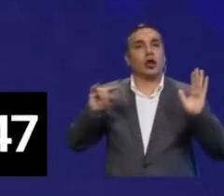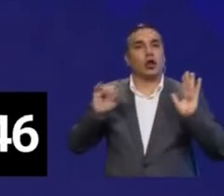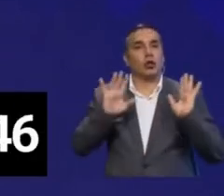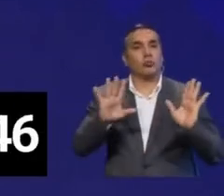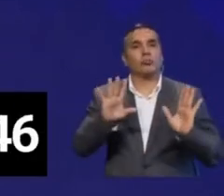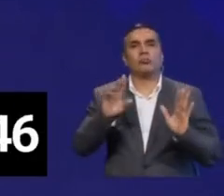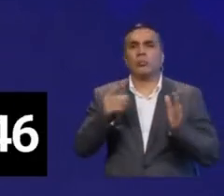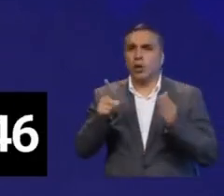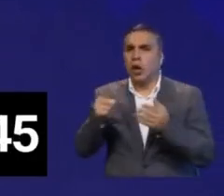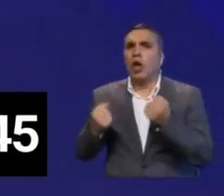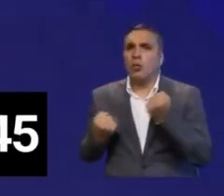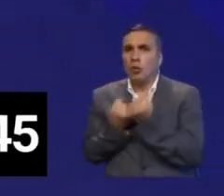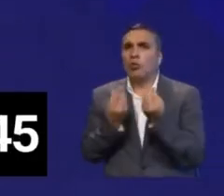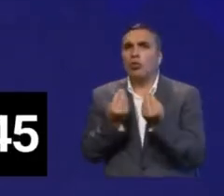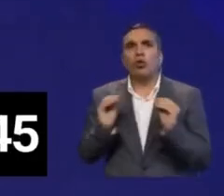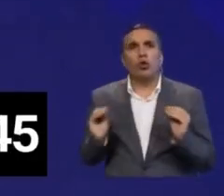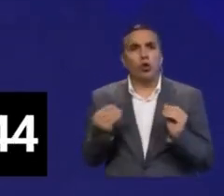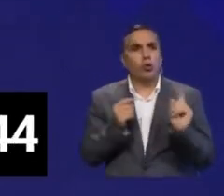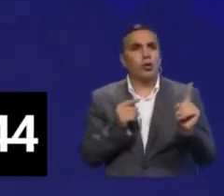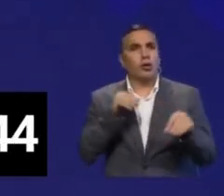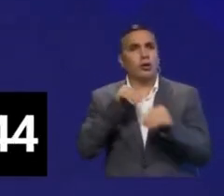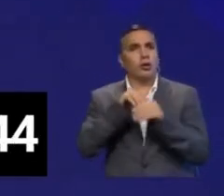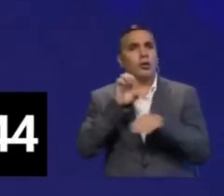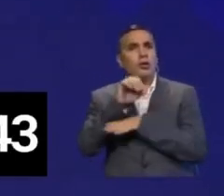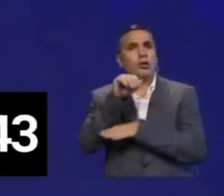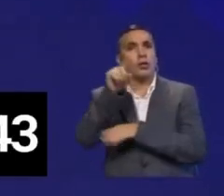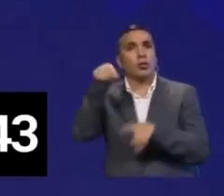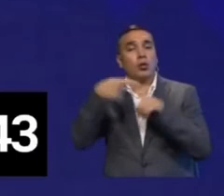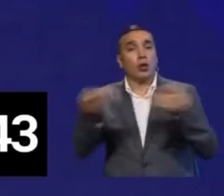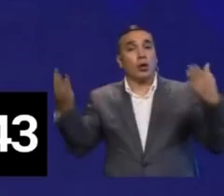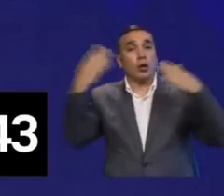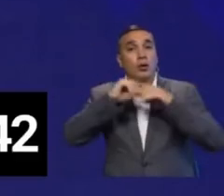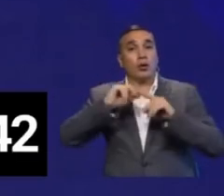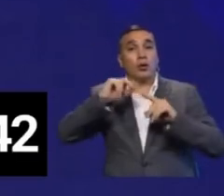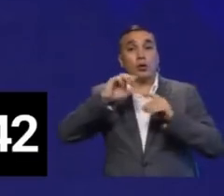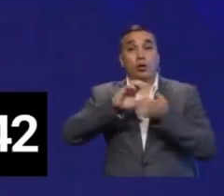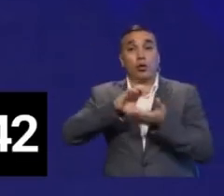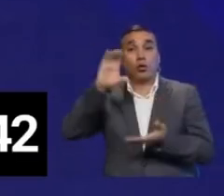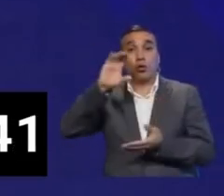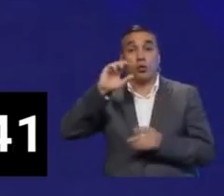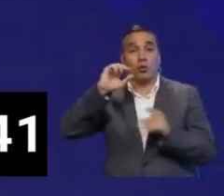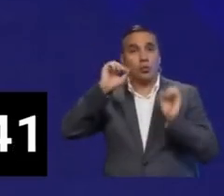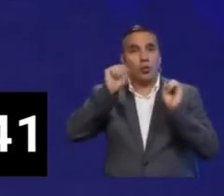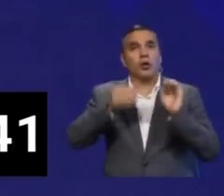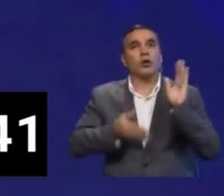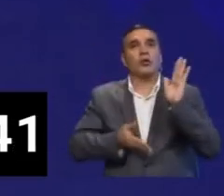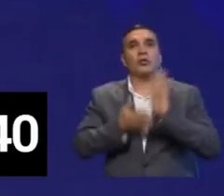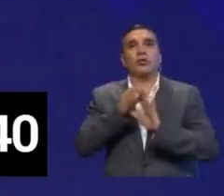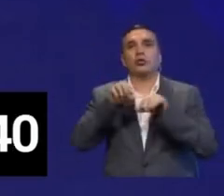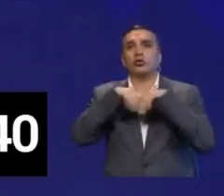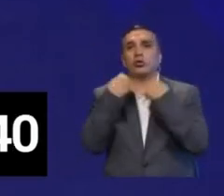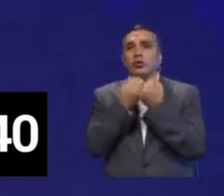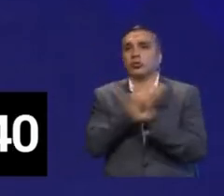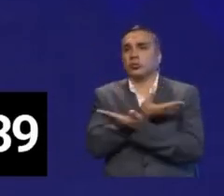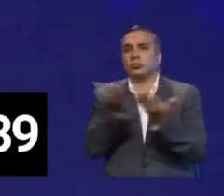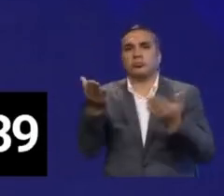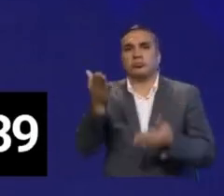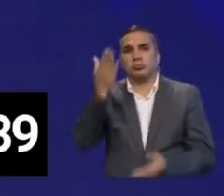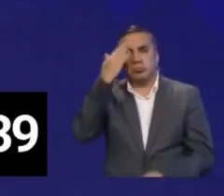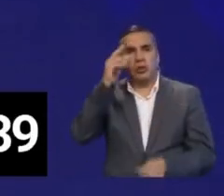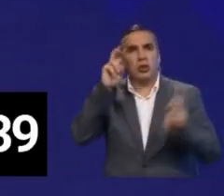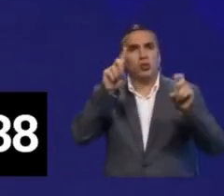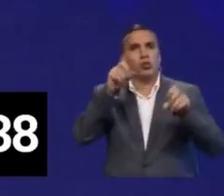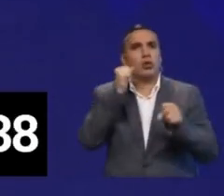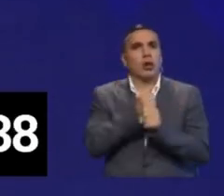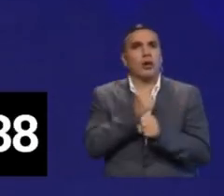apoyan mucho a los jóvenes ecuatorianos para que cuando terminen su tercero de bachillerato puedan salir a la sociedad conociendo un arte, un